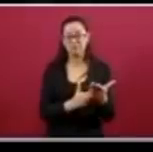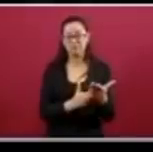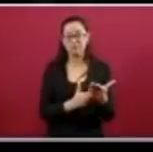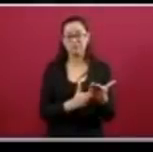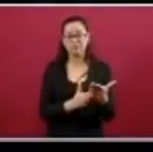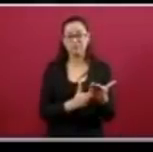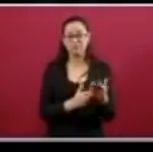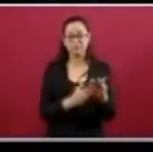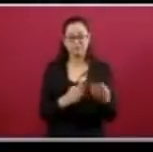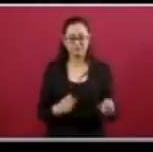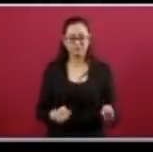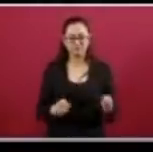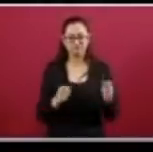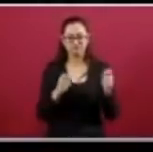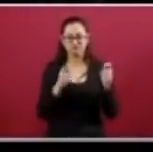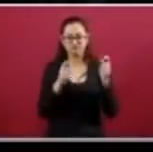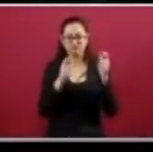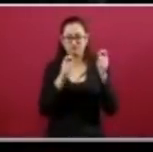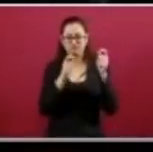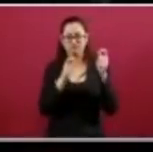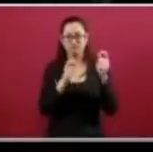se entregaron,